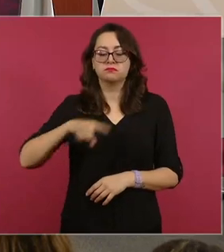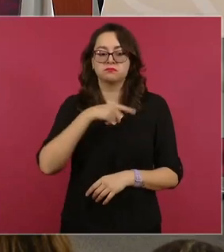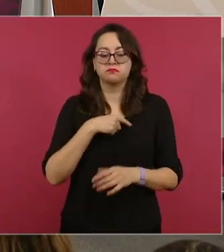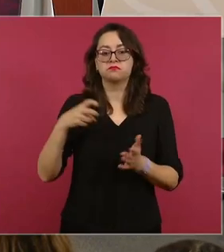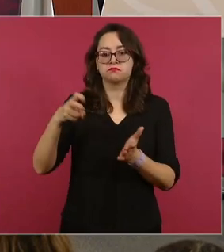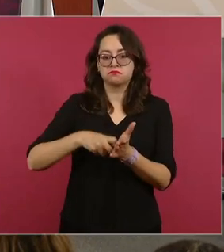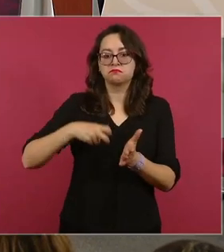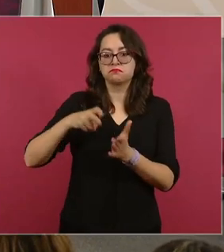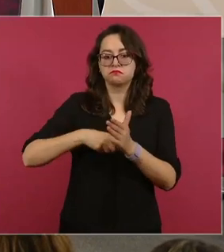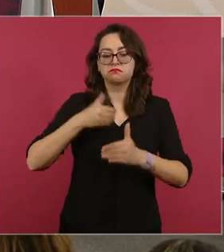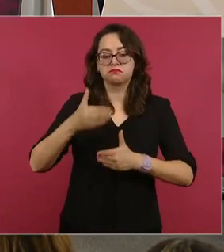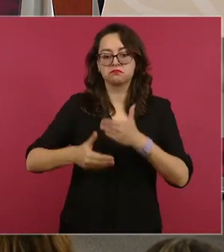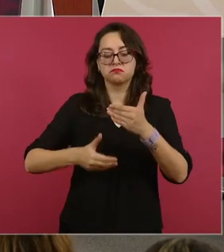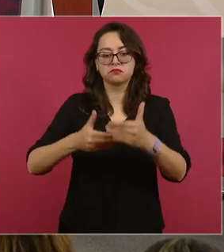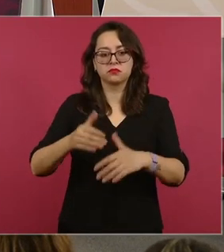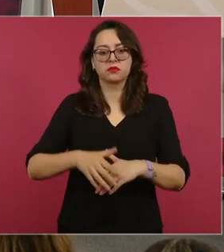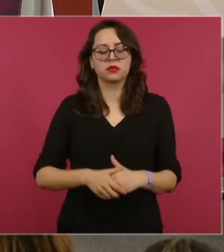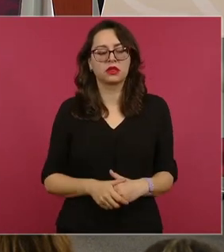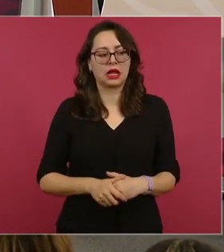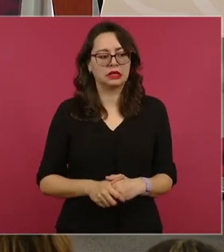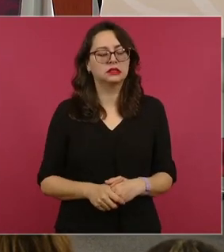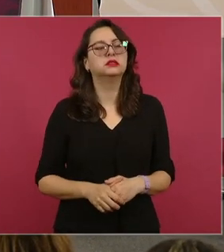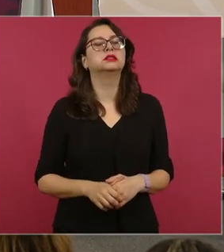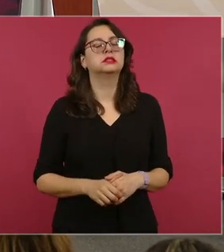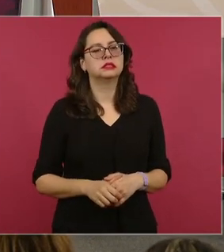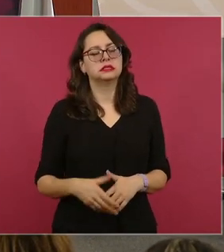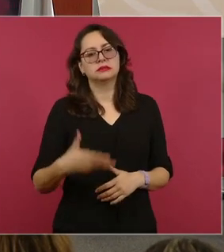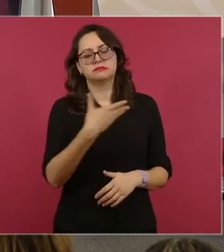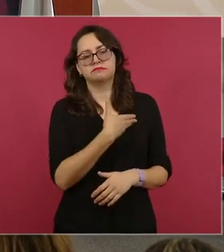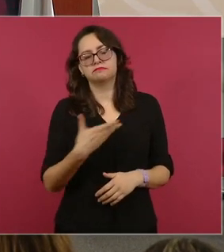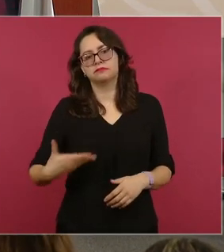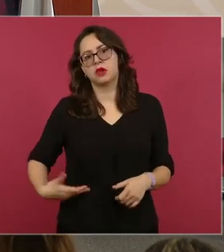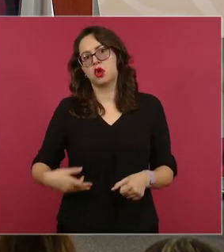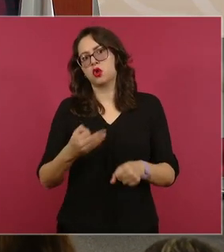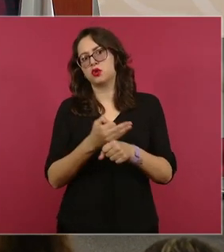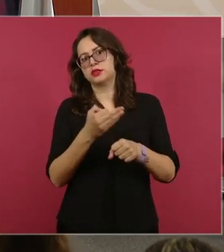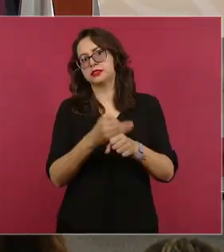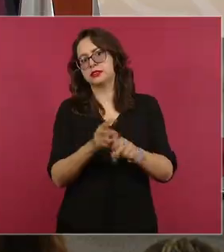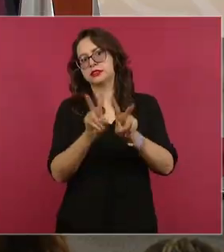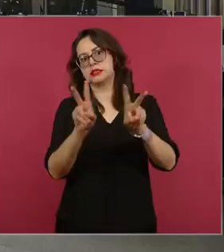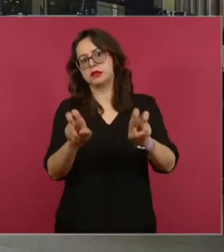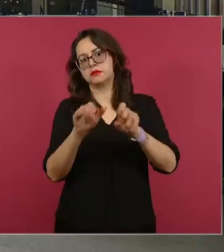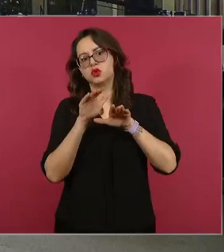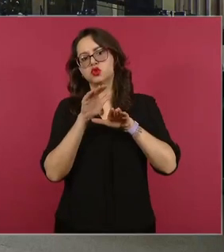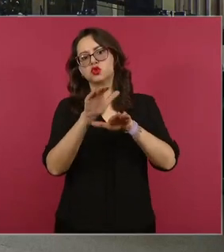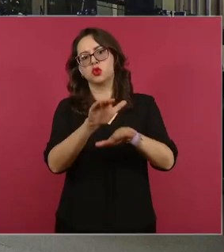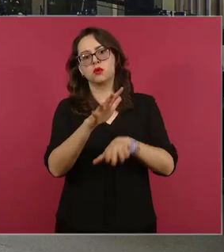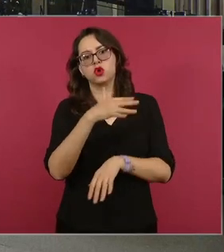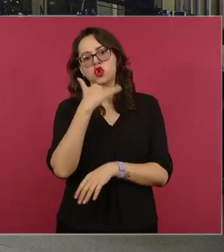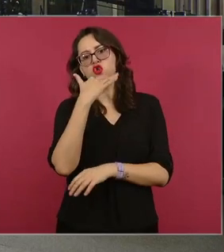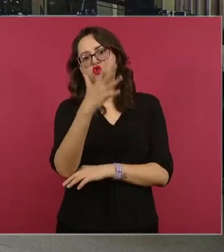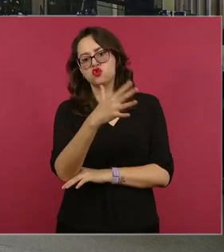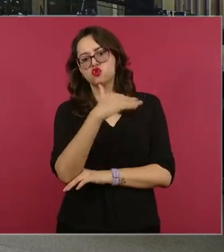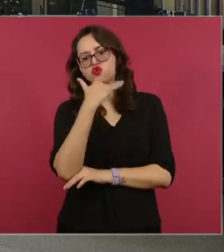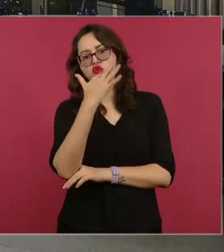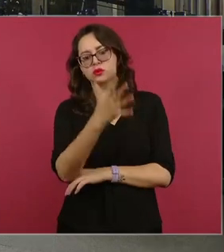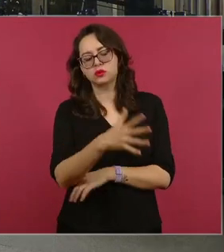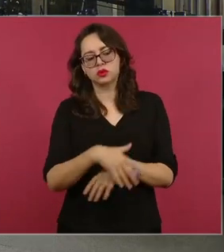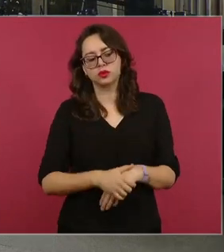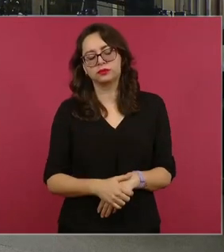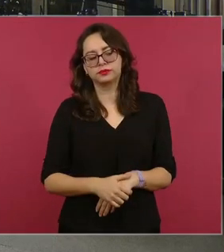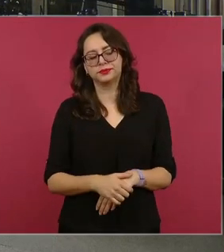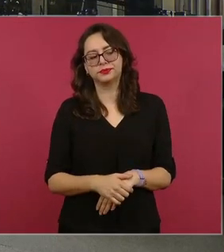Sí, señor presidente, ya que hablamos de corrupción y de malas prácticas, y ya que abordamos precisamente el tema del Instituto Mexicano del Seguro